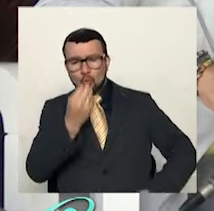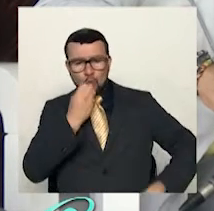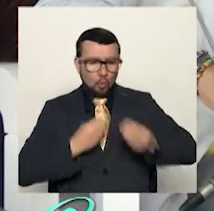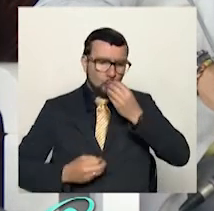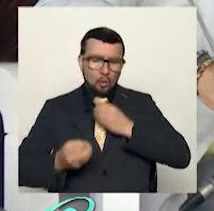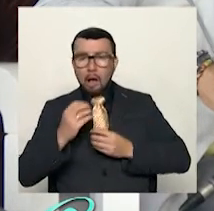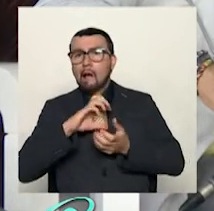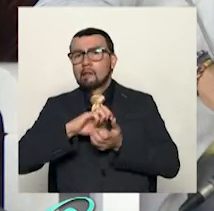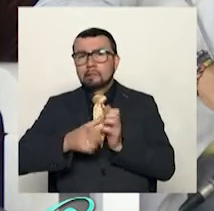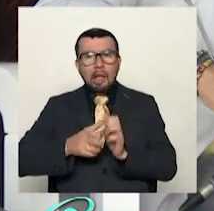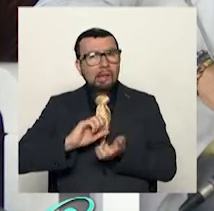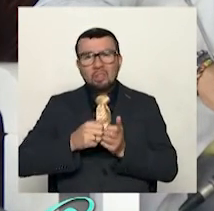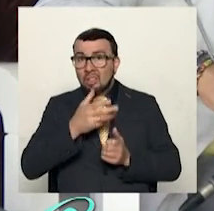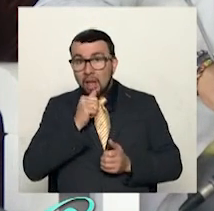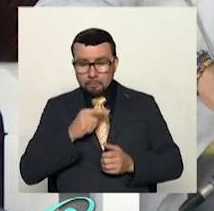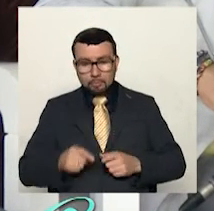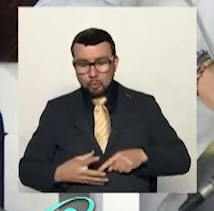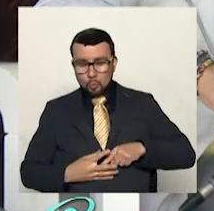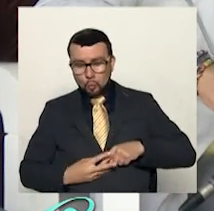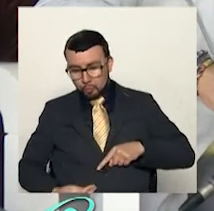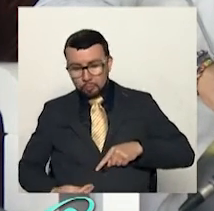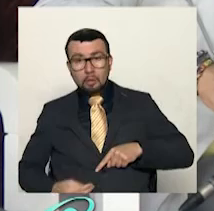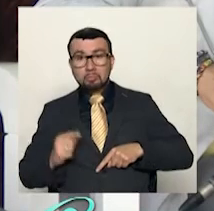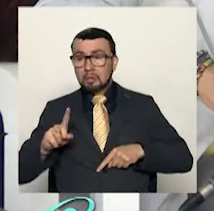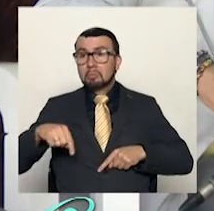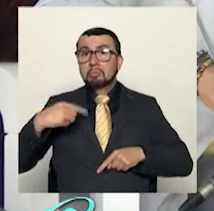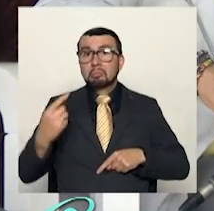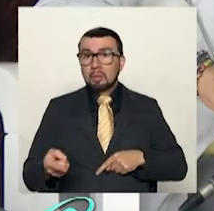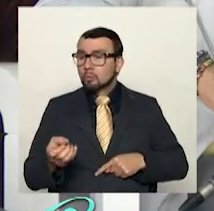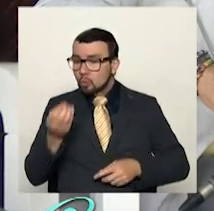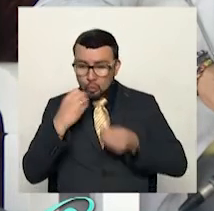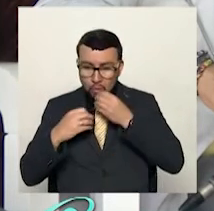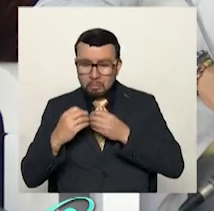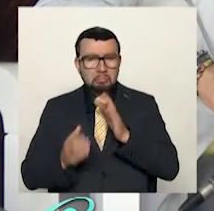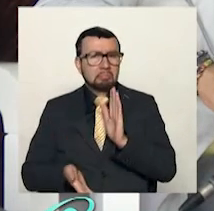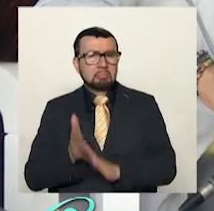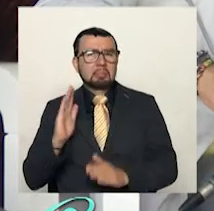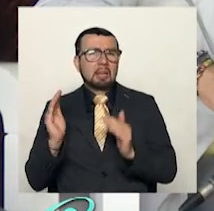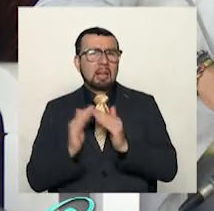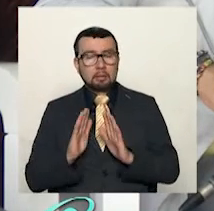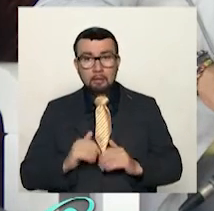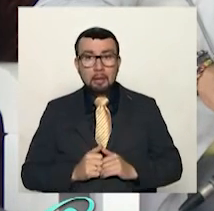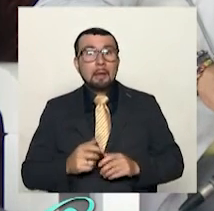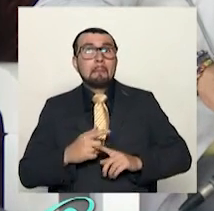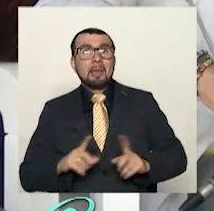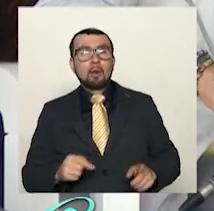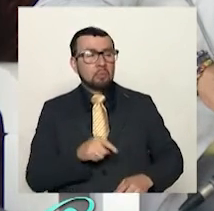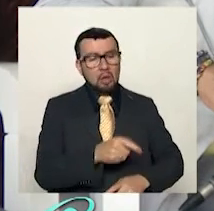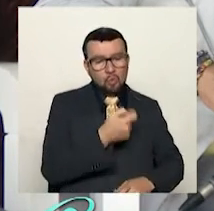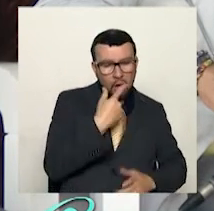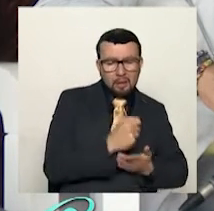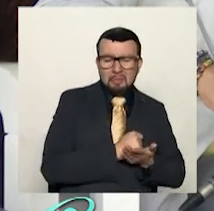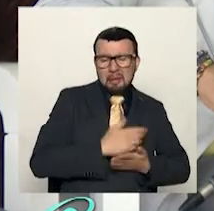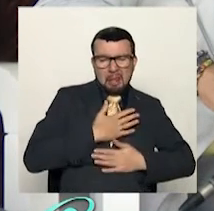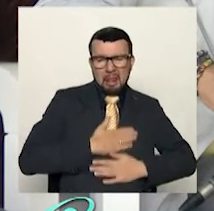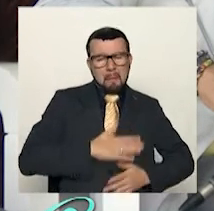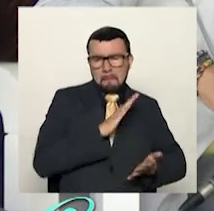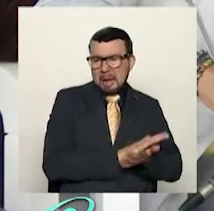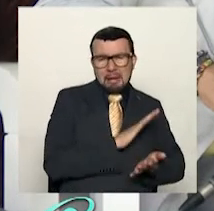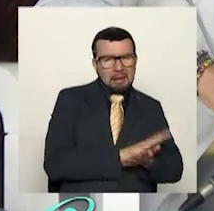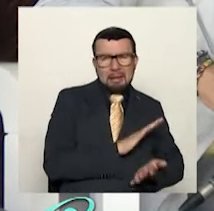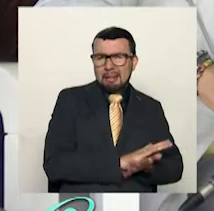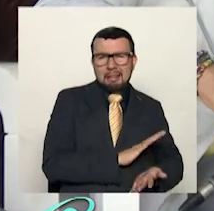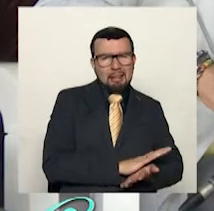de una mala masticación, se extirpa, el paciente al otro día empieza su dieta y se va para la casa. La otra historia del paciente que se tomó el analgésico es de que como el